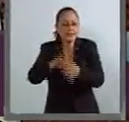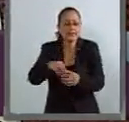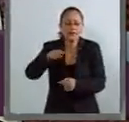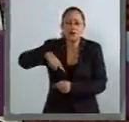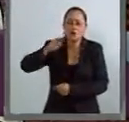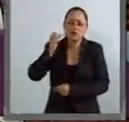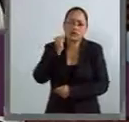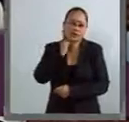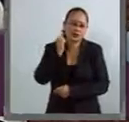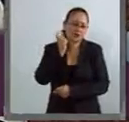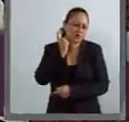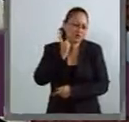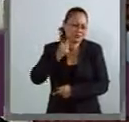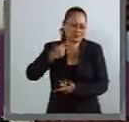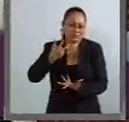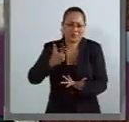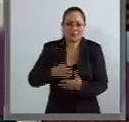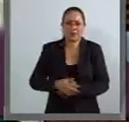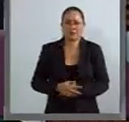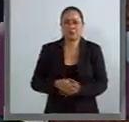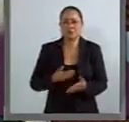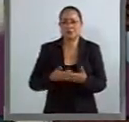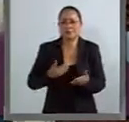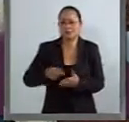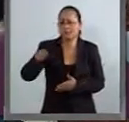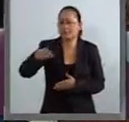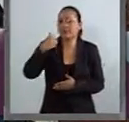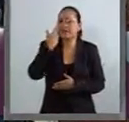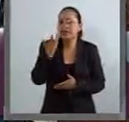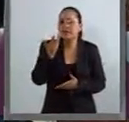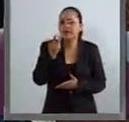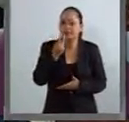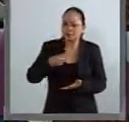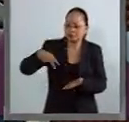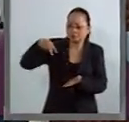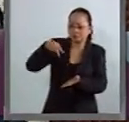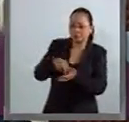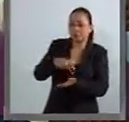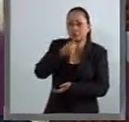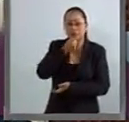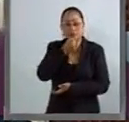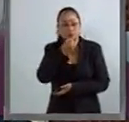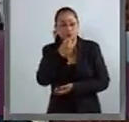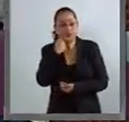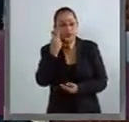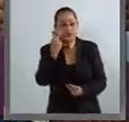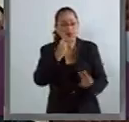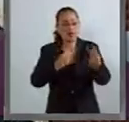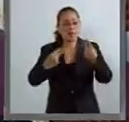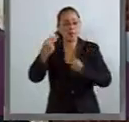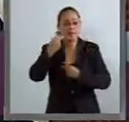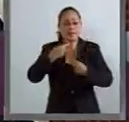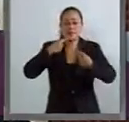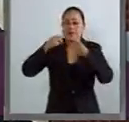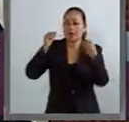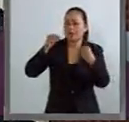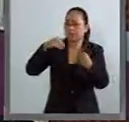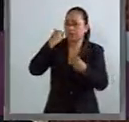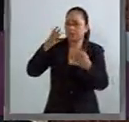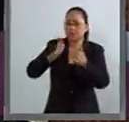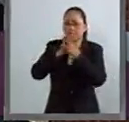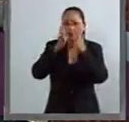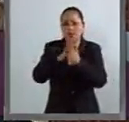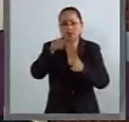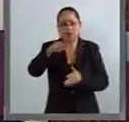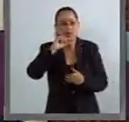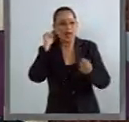legisladores. Hoy los legisladores quieren subir a tribuna, quieren aparecer, quieren participar en los debates, etcétera, y